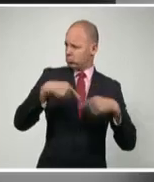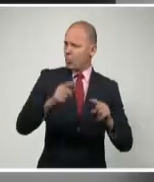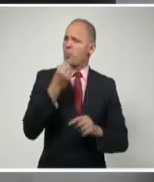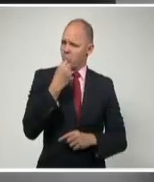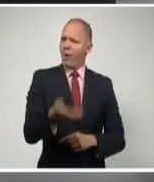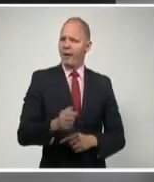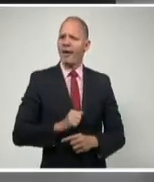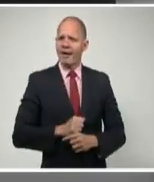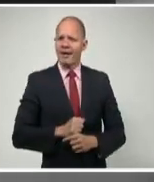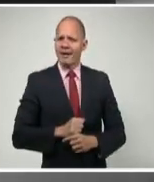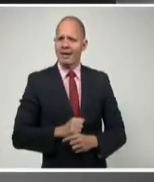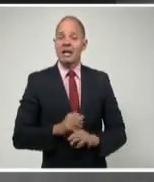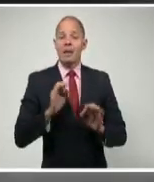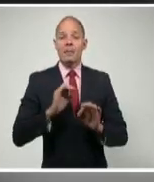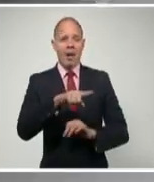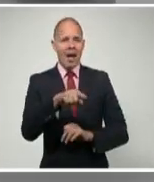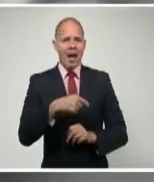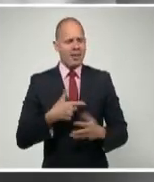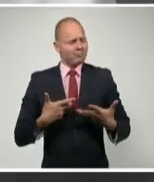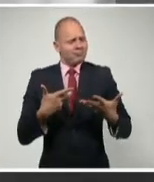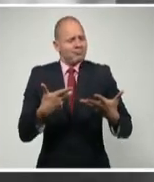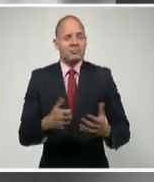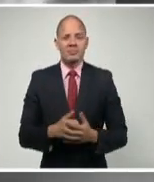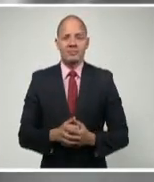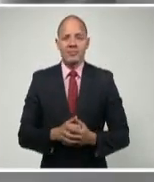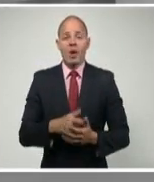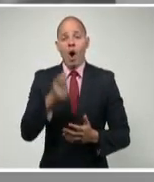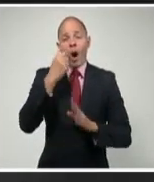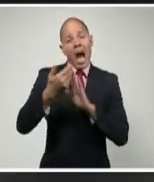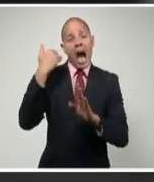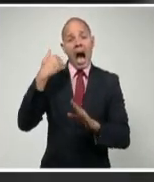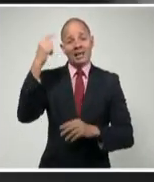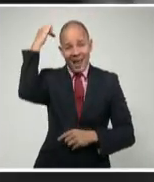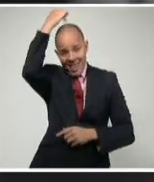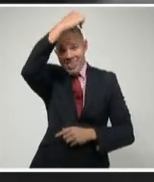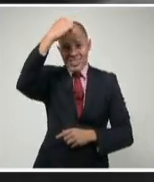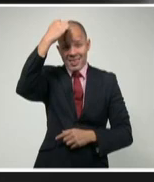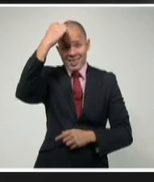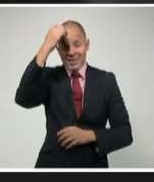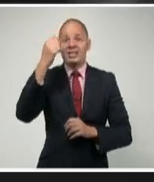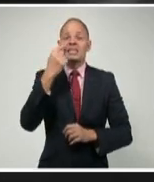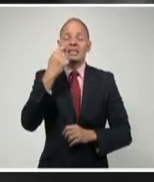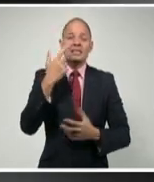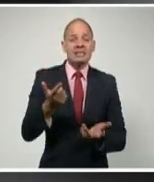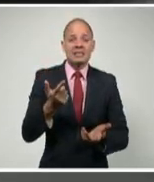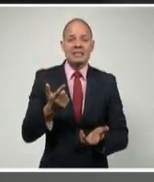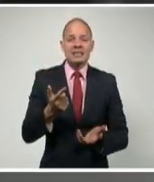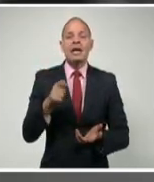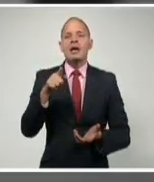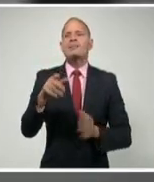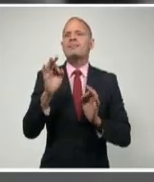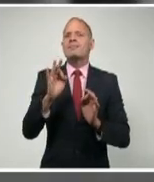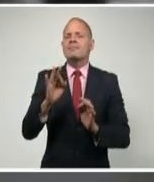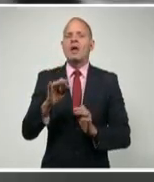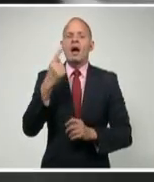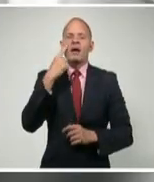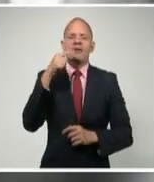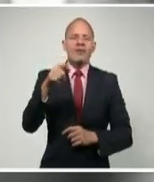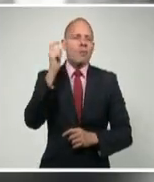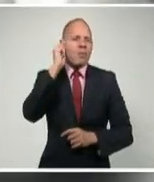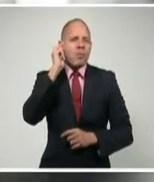ideara. Mucha razón tuvo Armando Jarr cuando la definió como una típica cubana por su forma de actuar y proceder, con